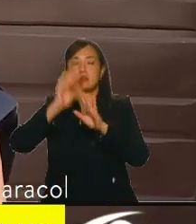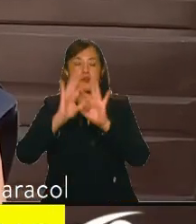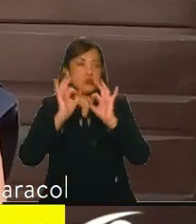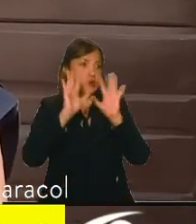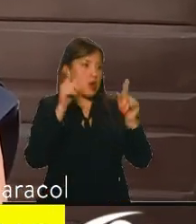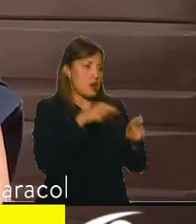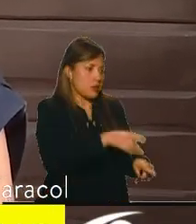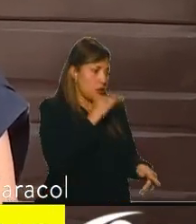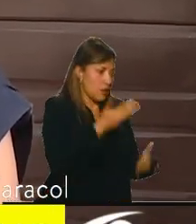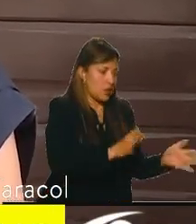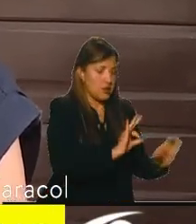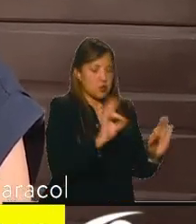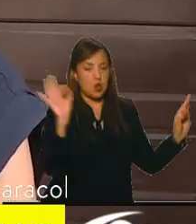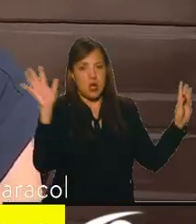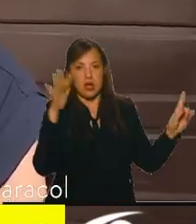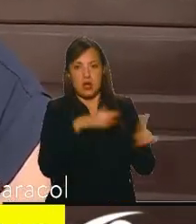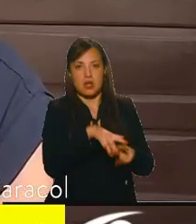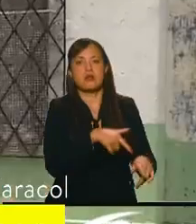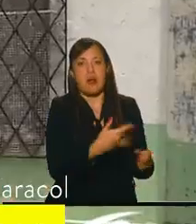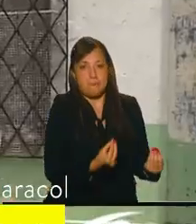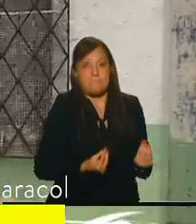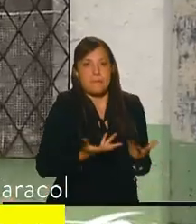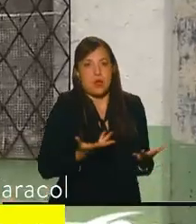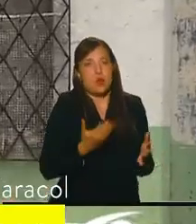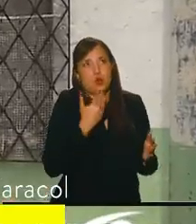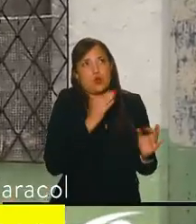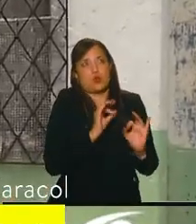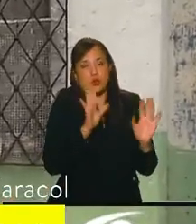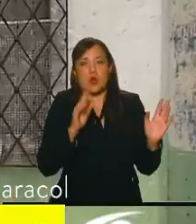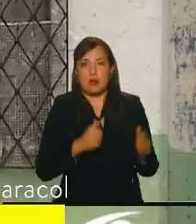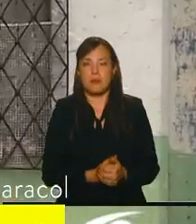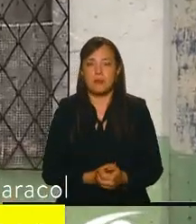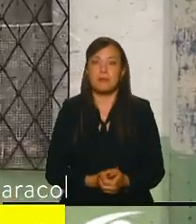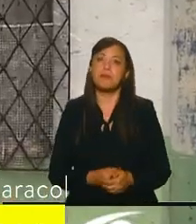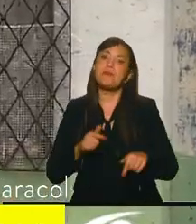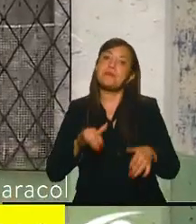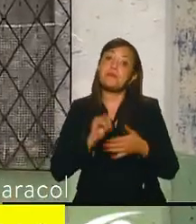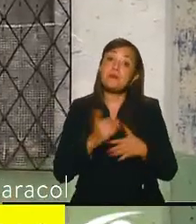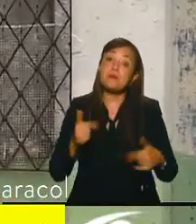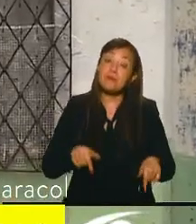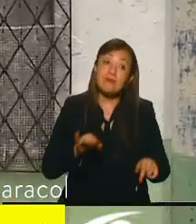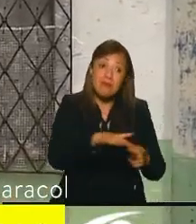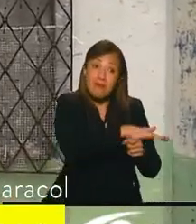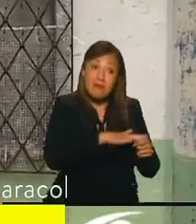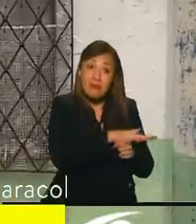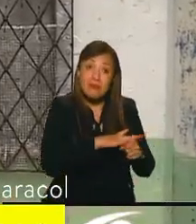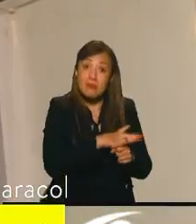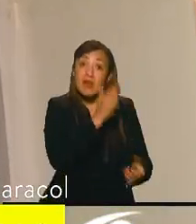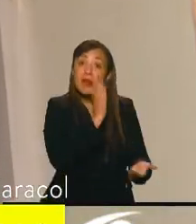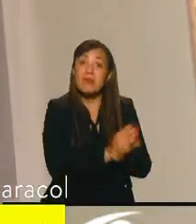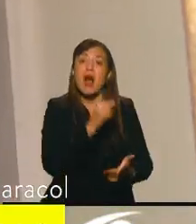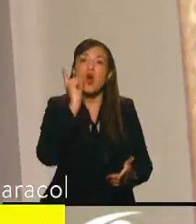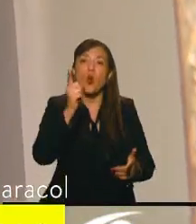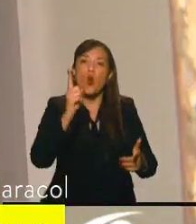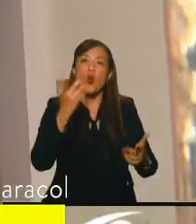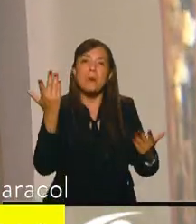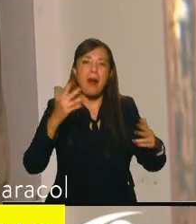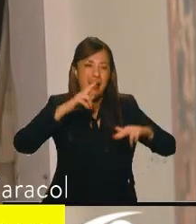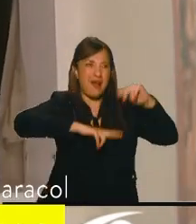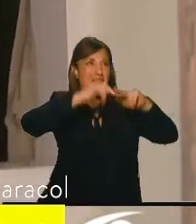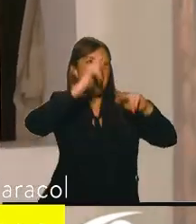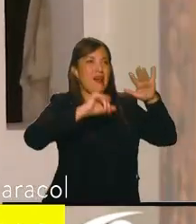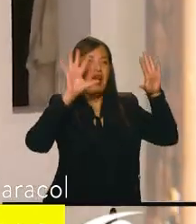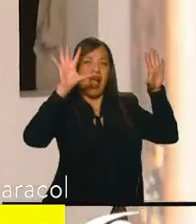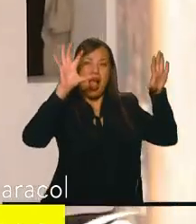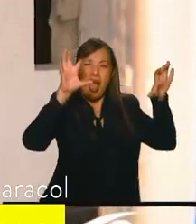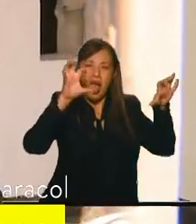No pasó a mayores, ellos están con vida, que es lo mejor. Al parecer, el hecho se dio debido al deterioro de la estructura de la